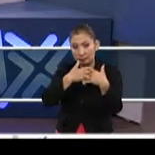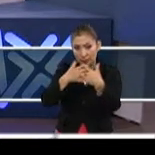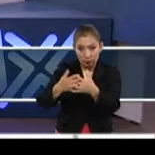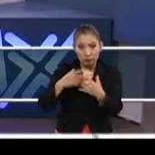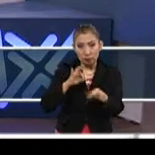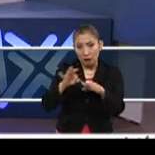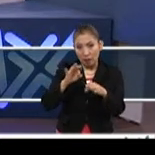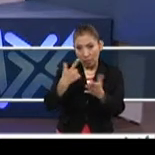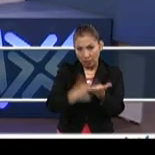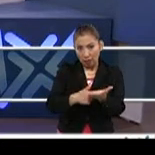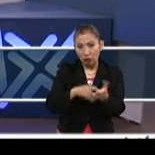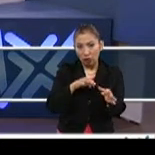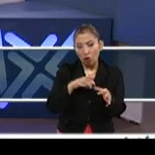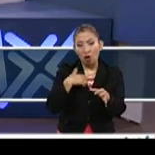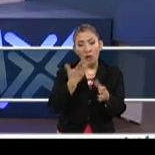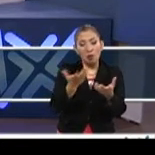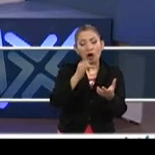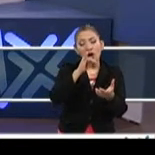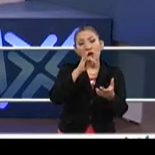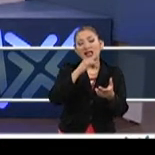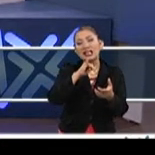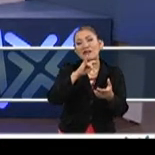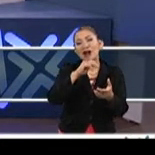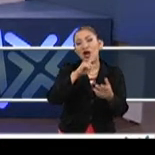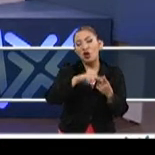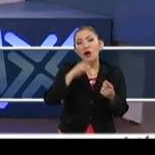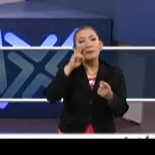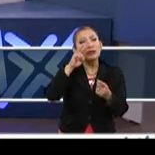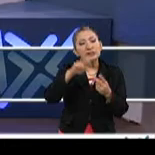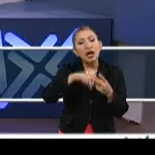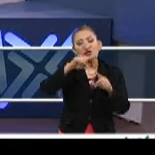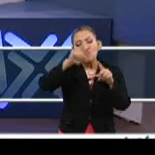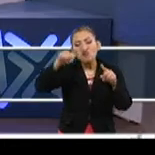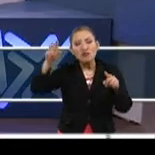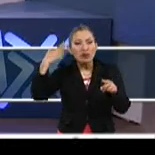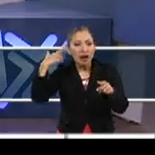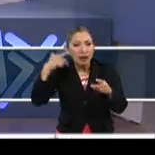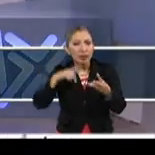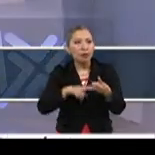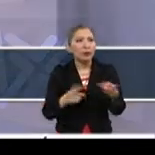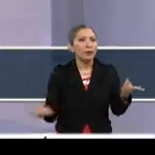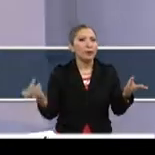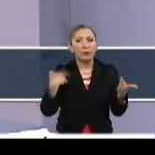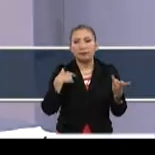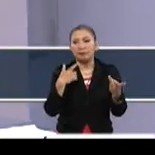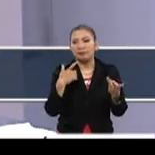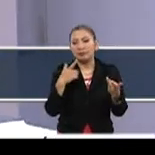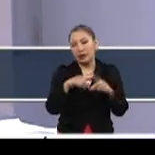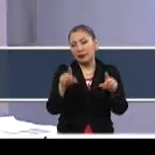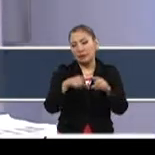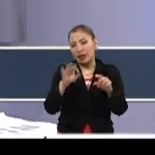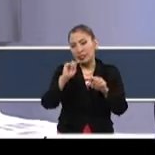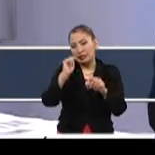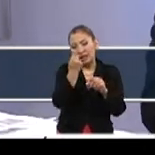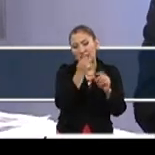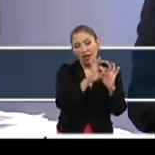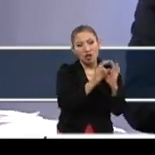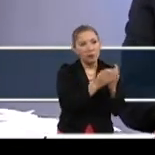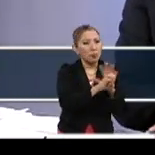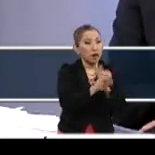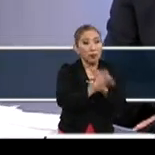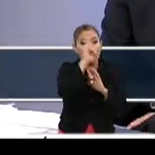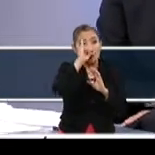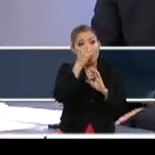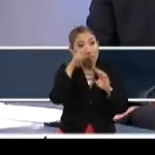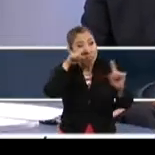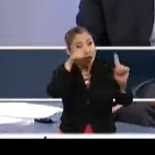los que podemos trabajar, que va desde el infrarrojo, el visible, las ondas de radio, con diversas técnicas, ¿no? Por ejemplo,